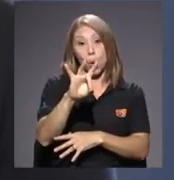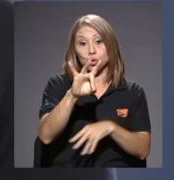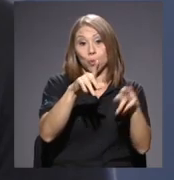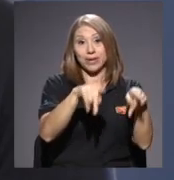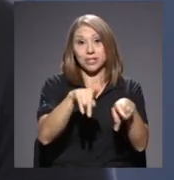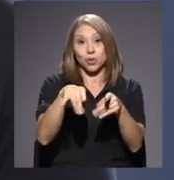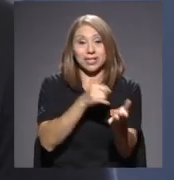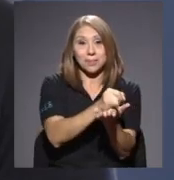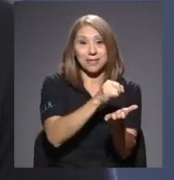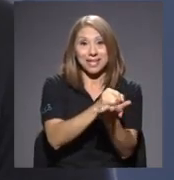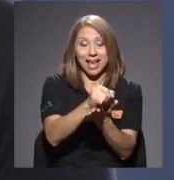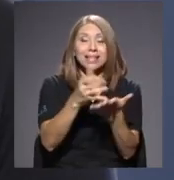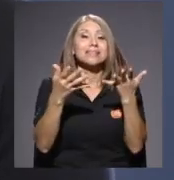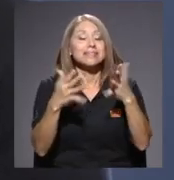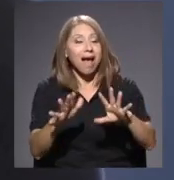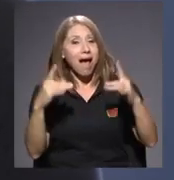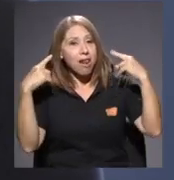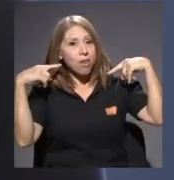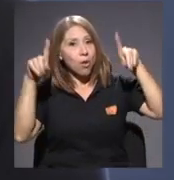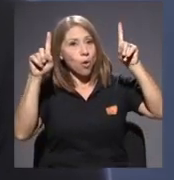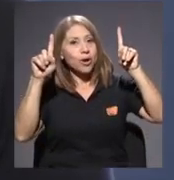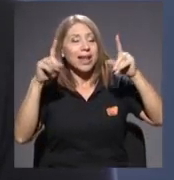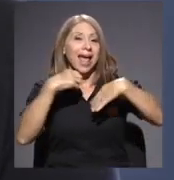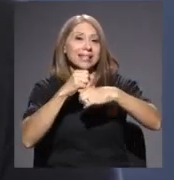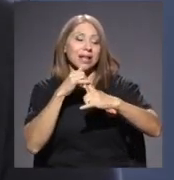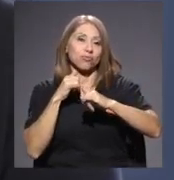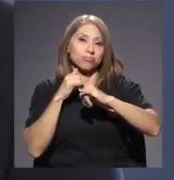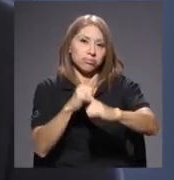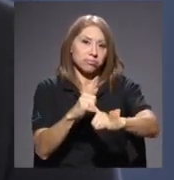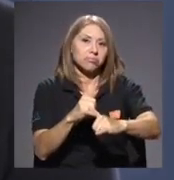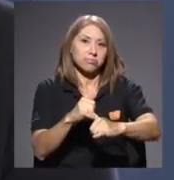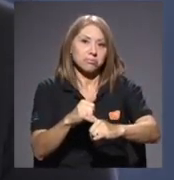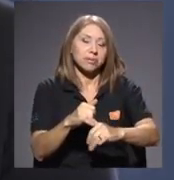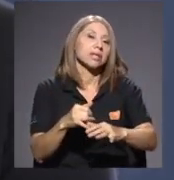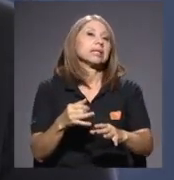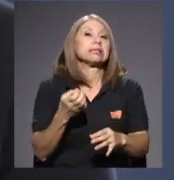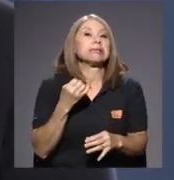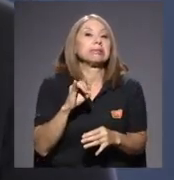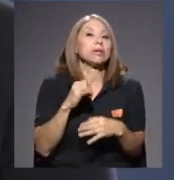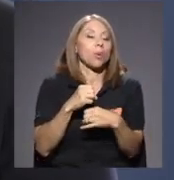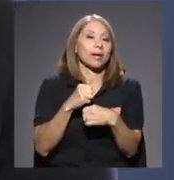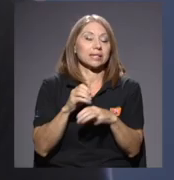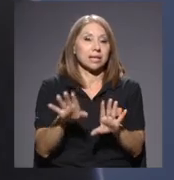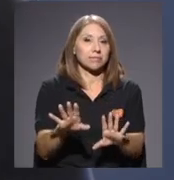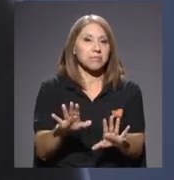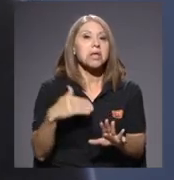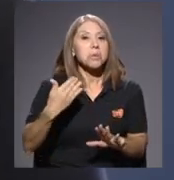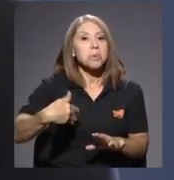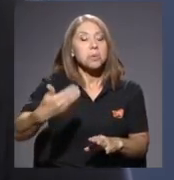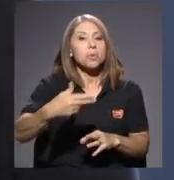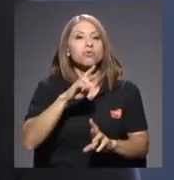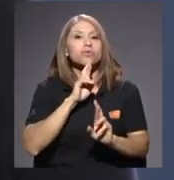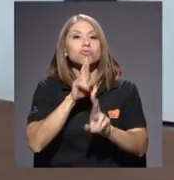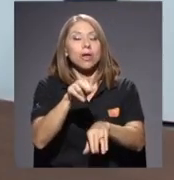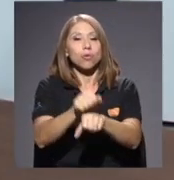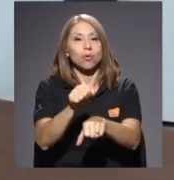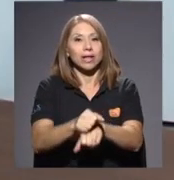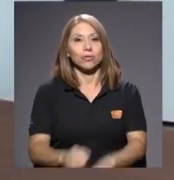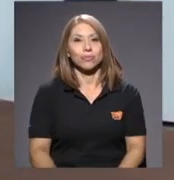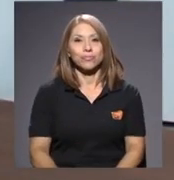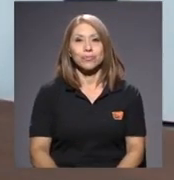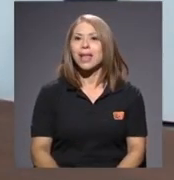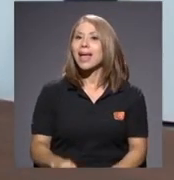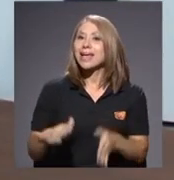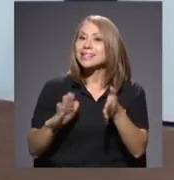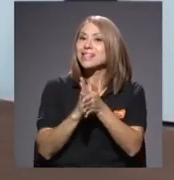logre establecer una acusación, si es que lo va a hacer, y eventualmente se tendría ya un resultado más concreto. Margarita, ¿cementas?